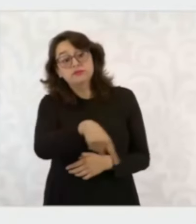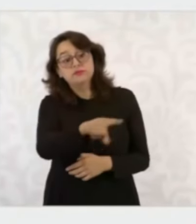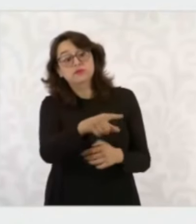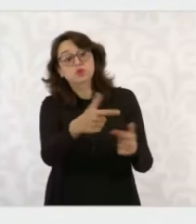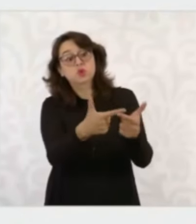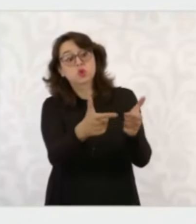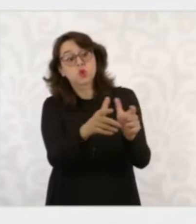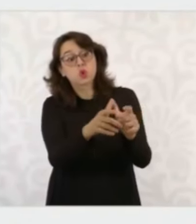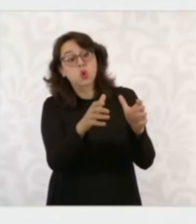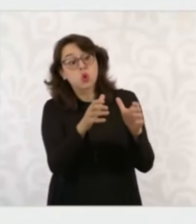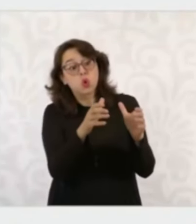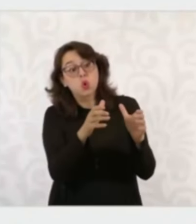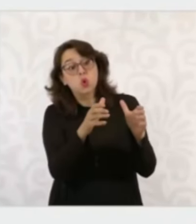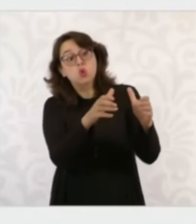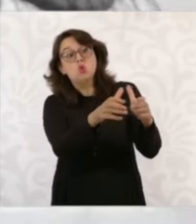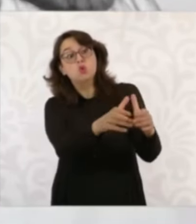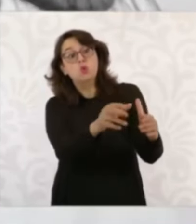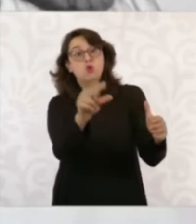defendiendo